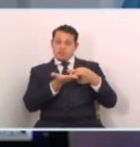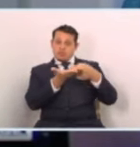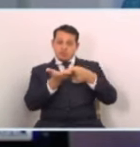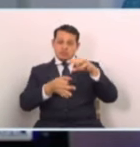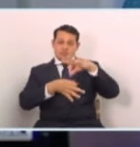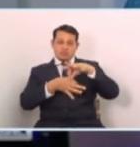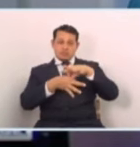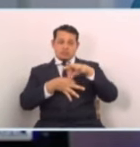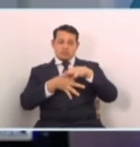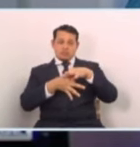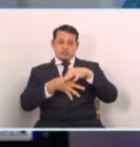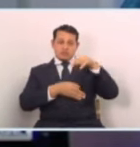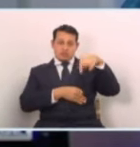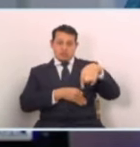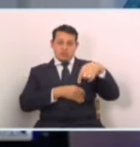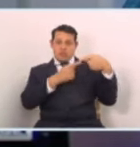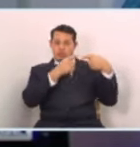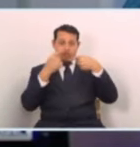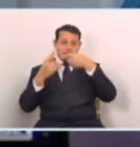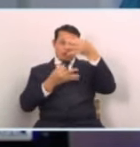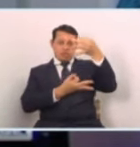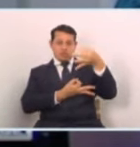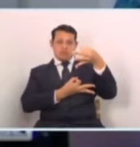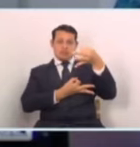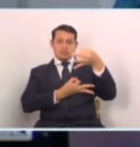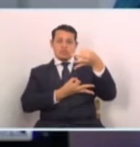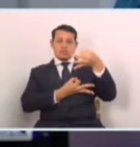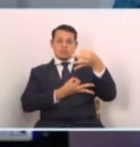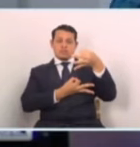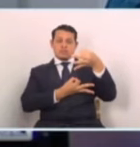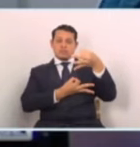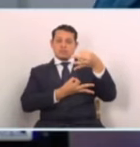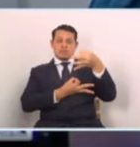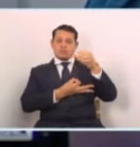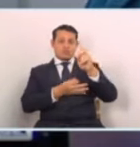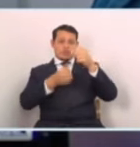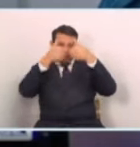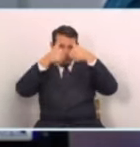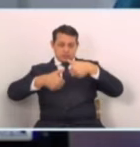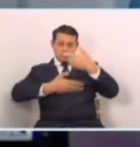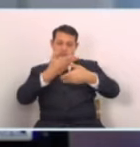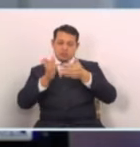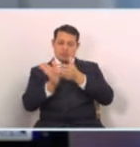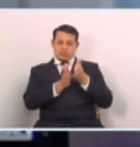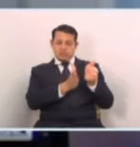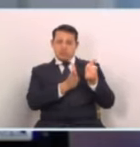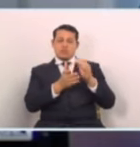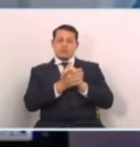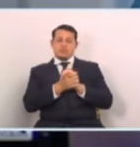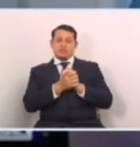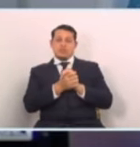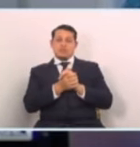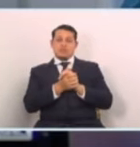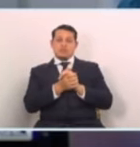someta a votación que esta pieza de correspondencia, en lugar de ser aprobada por dispensa de